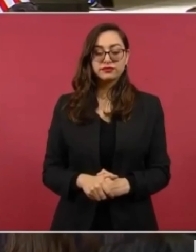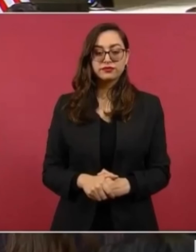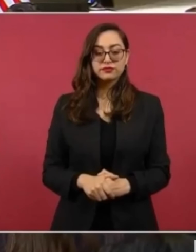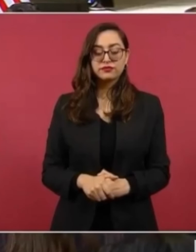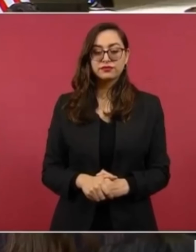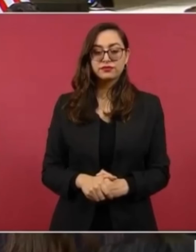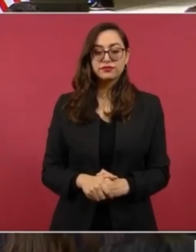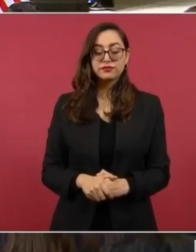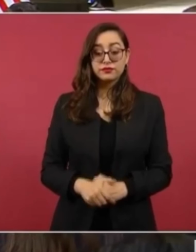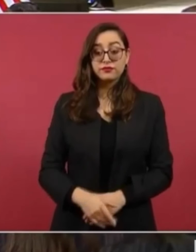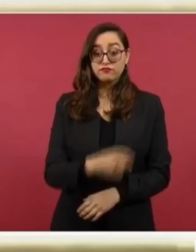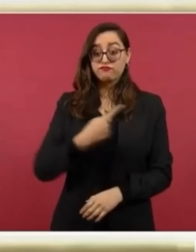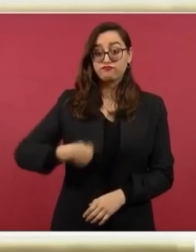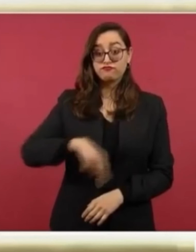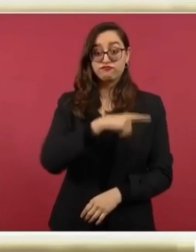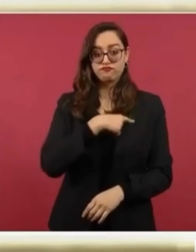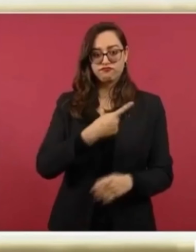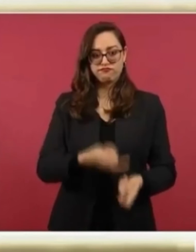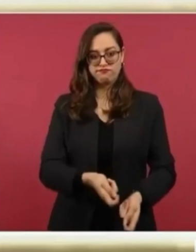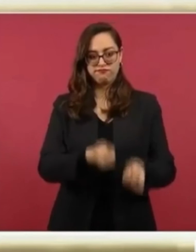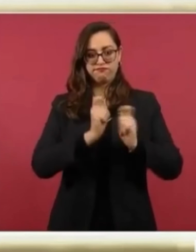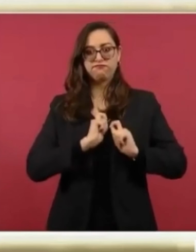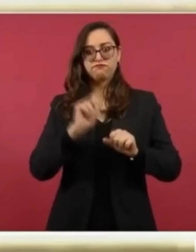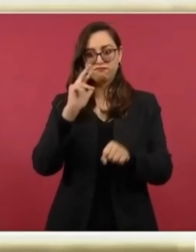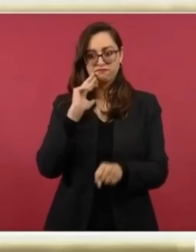porque nos